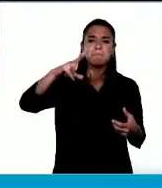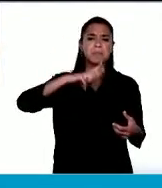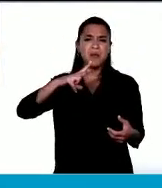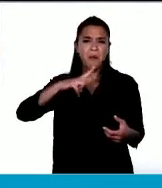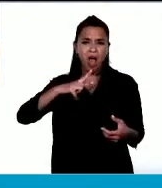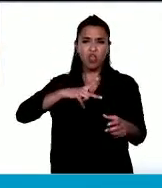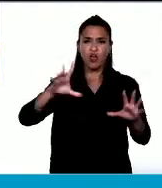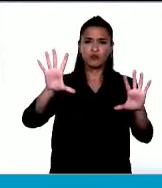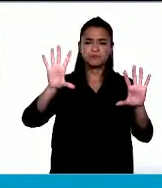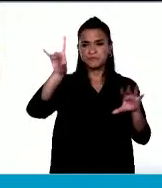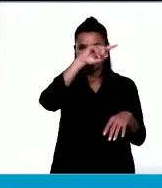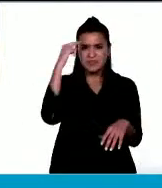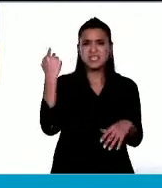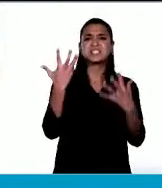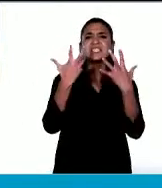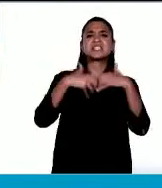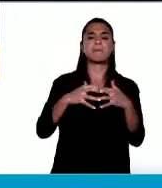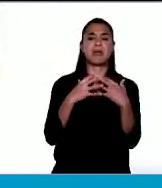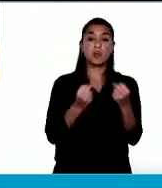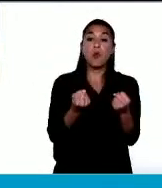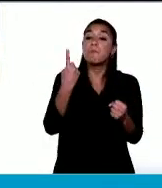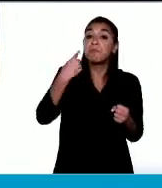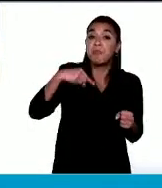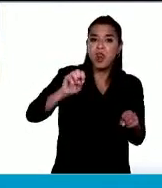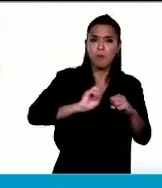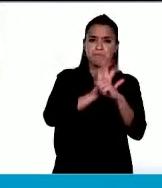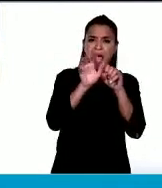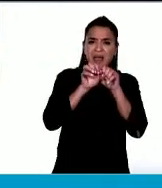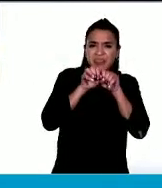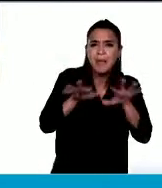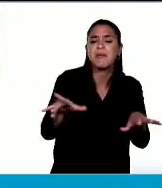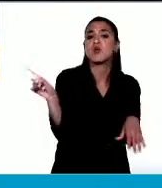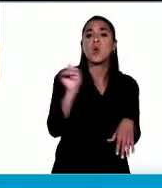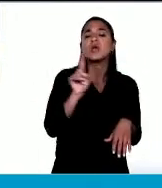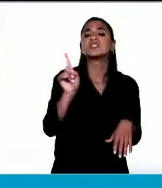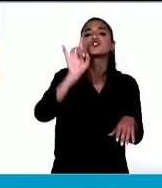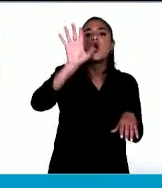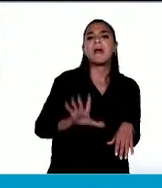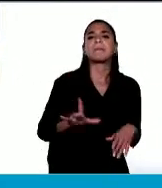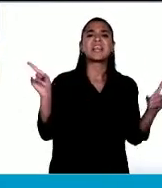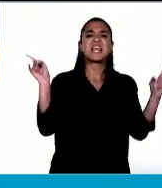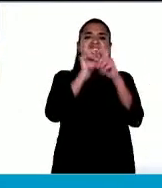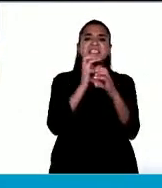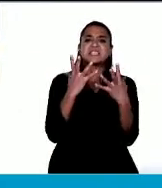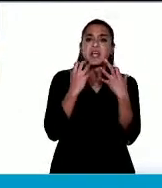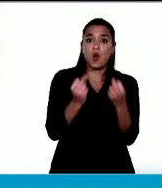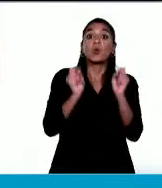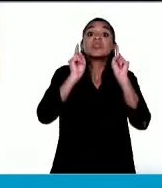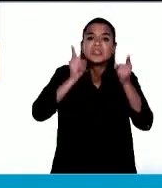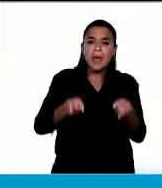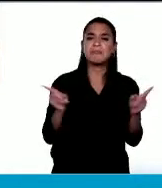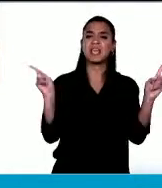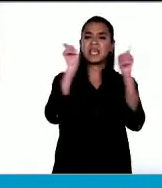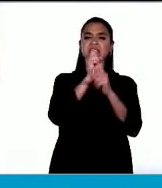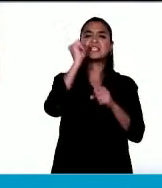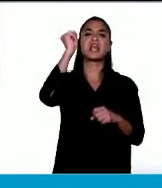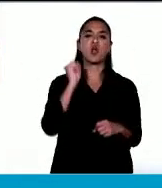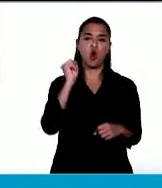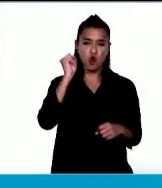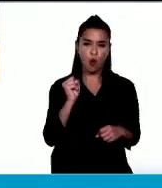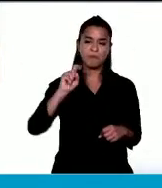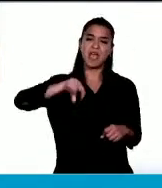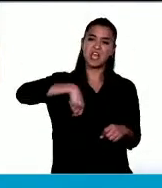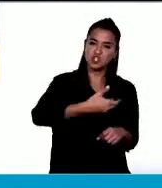internacional de los sistemas de salud. Pero la pandemia desencadenó no solo una crisis sanitaria, sino también una crisis económica y social